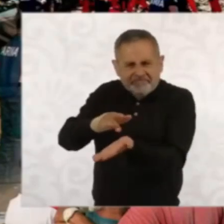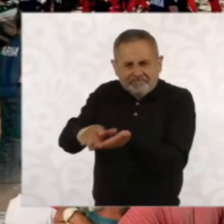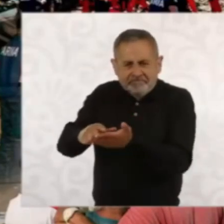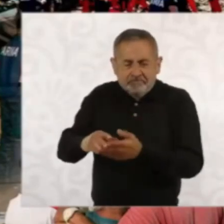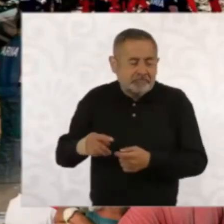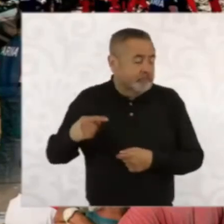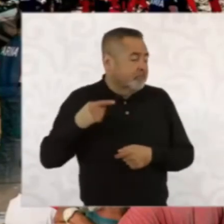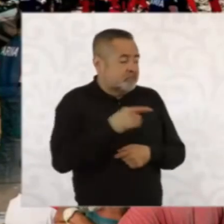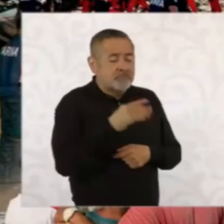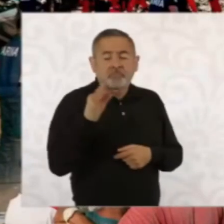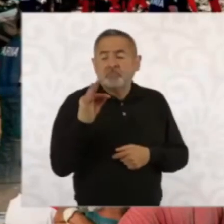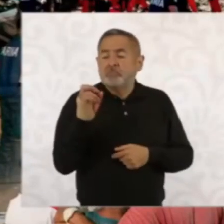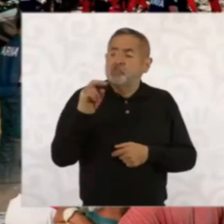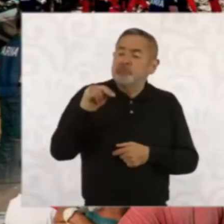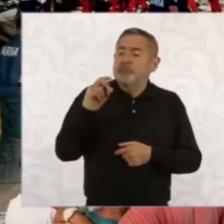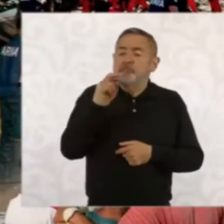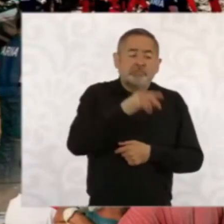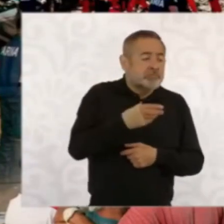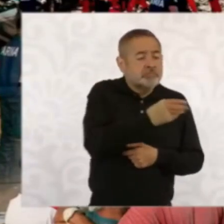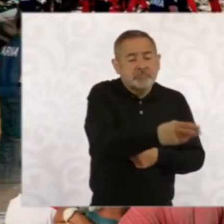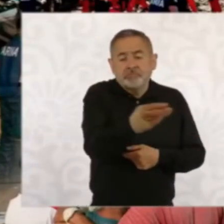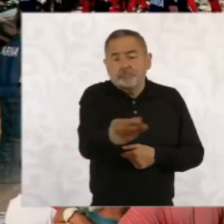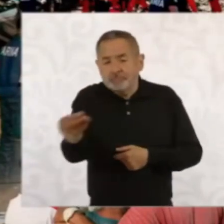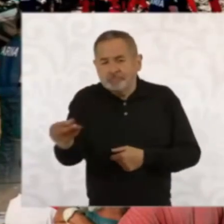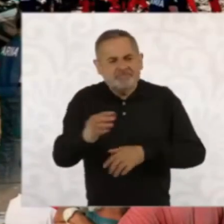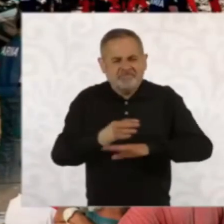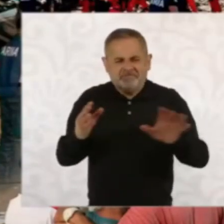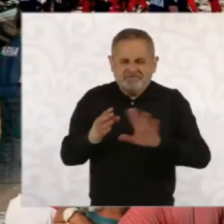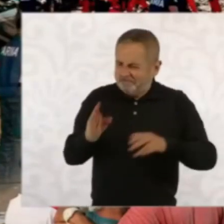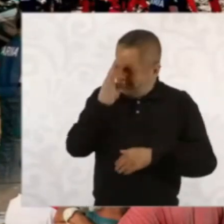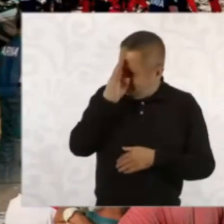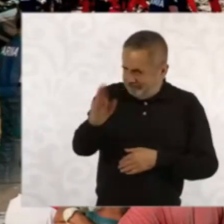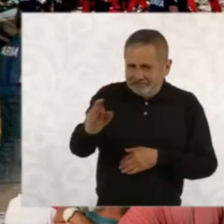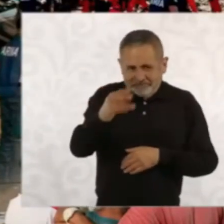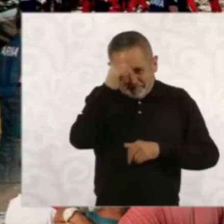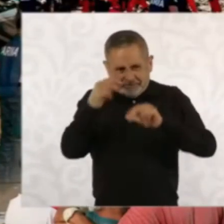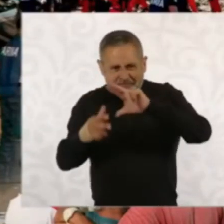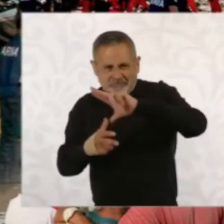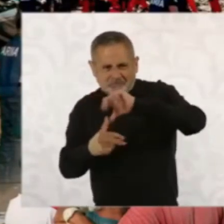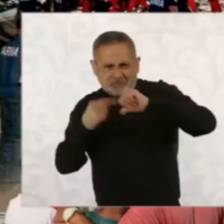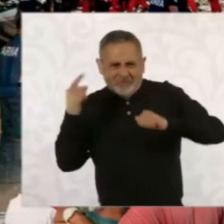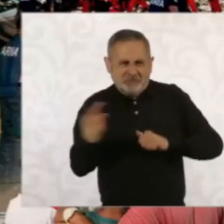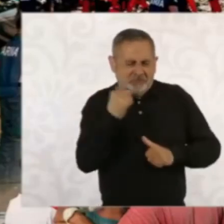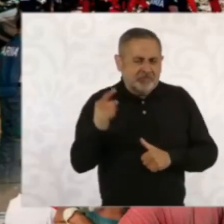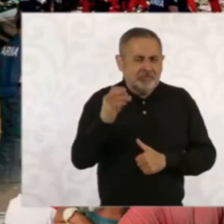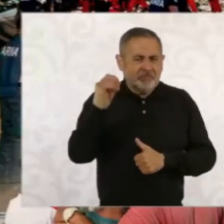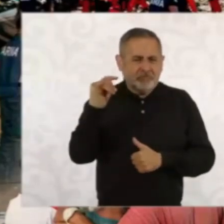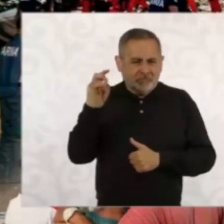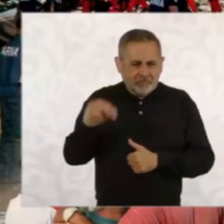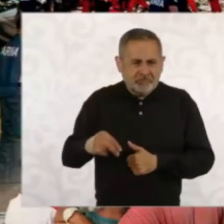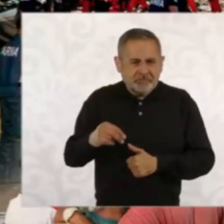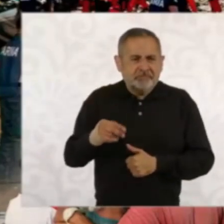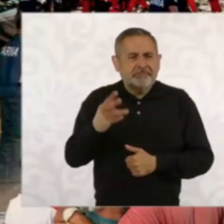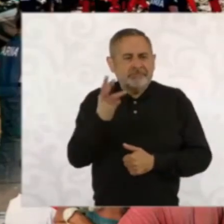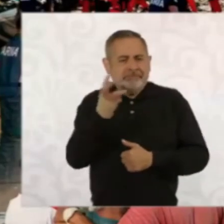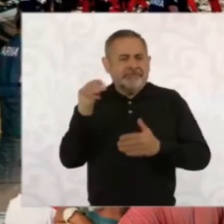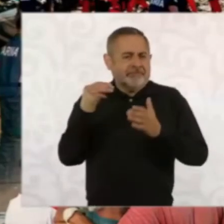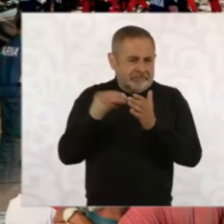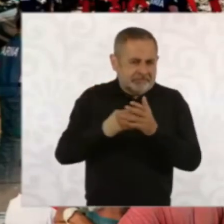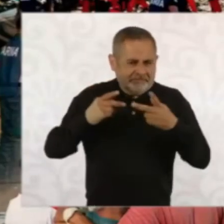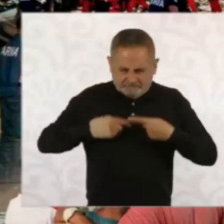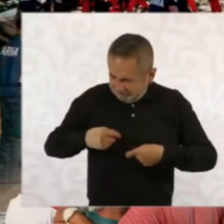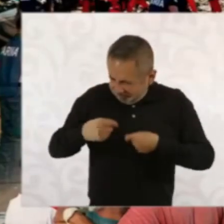actúa más rápido. En el huracán Otis se atendieron más de 300,000 personas, en el John más de